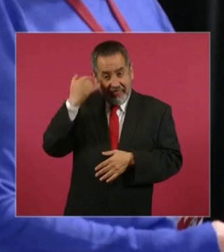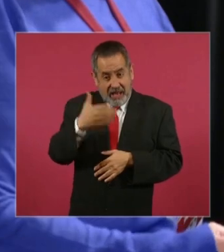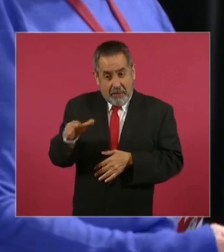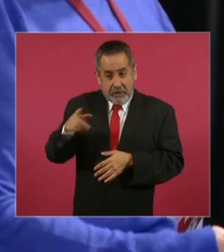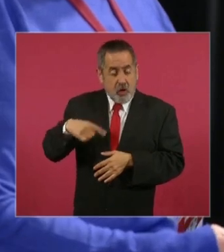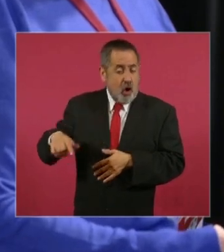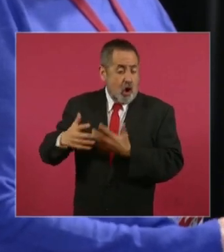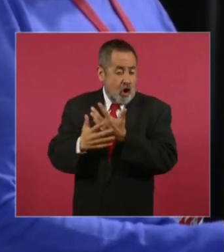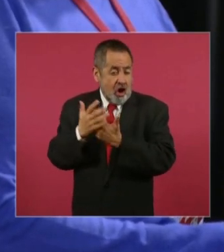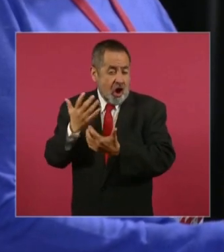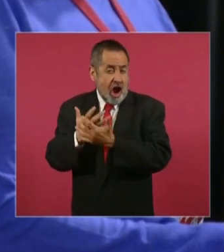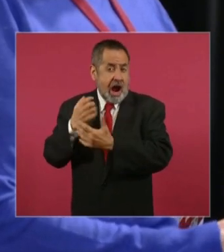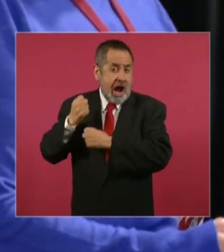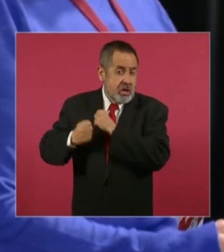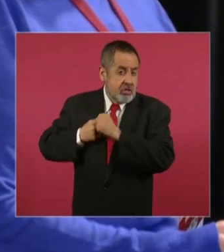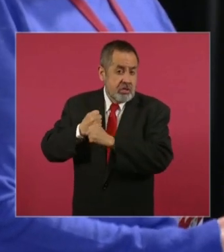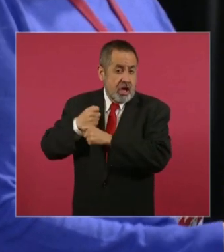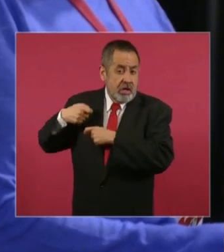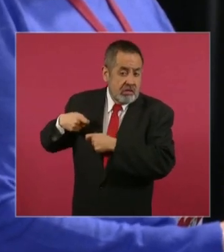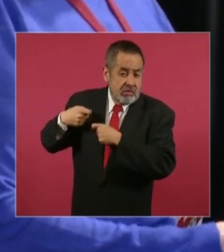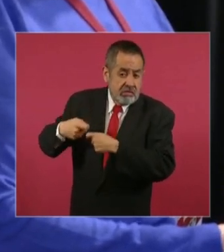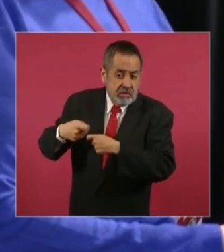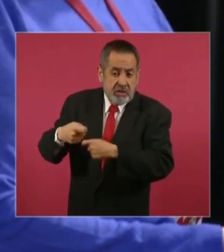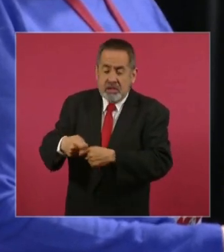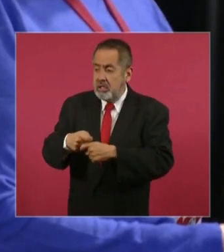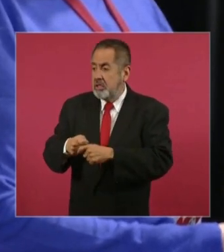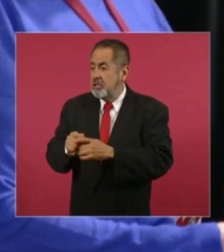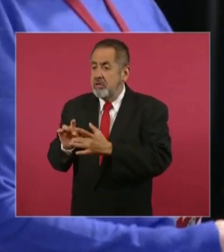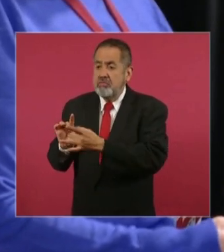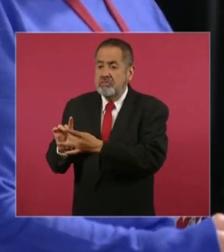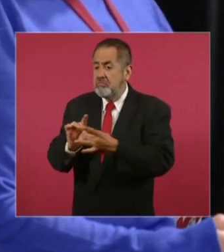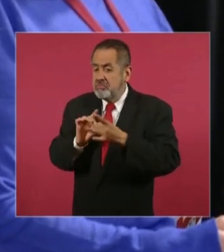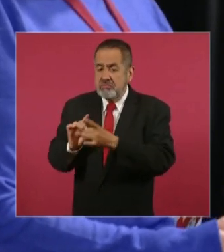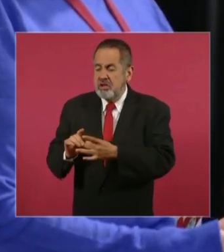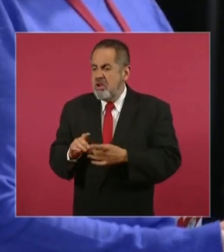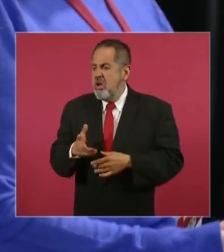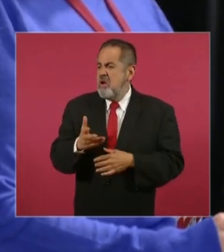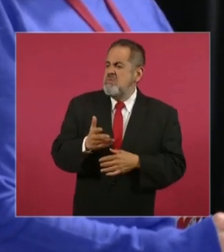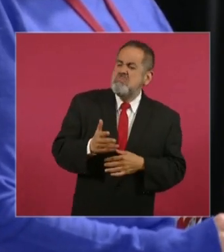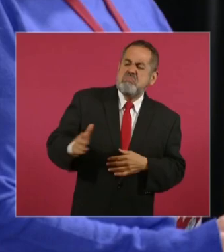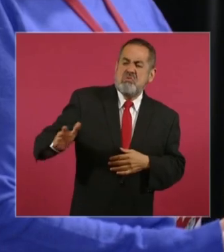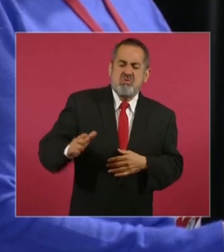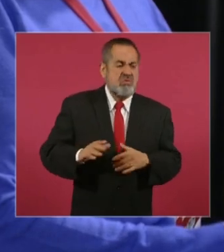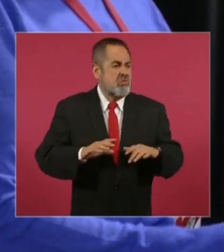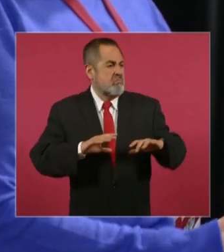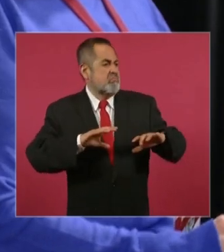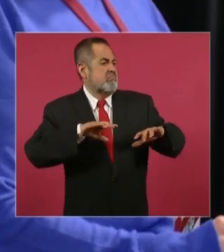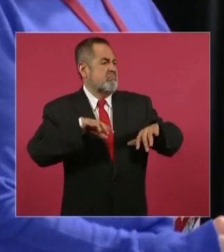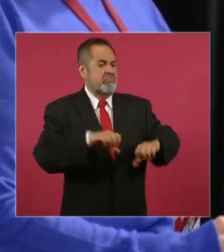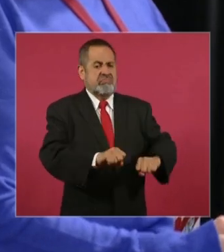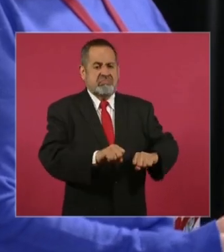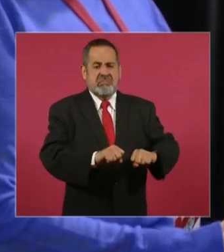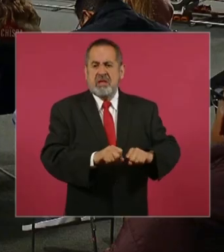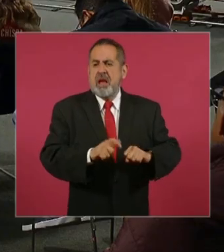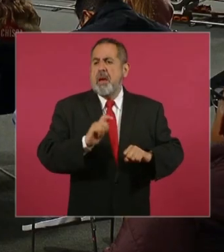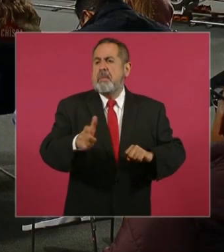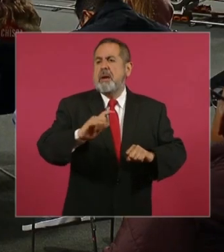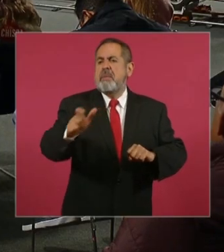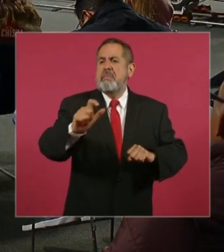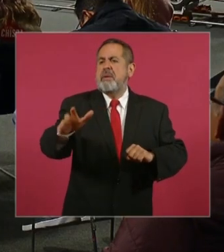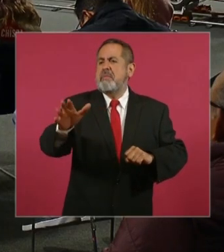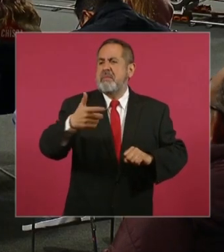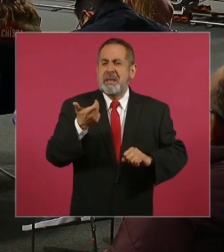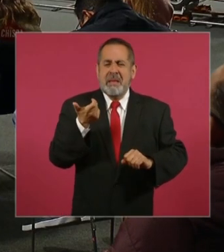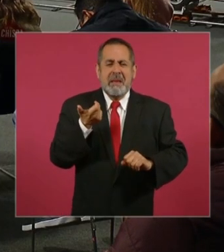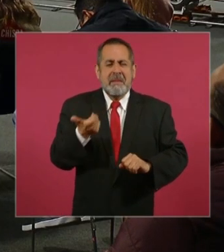habíamos producido agave por generaciones, construyendo redes de construcción han hecho para pagar la cosecha del agave a